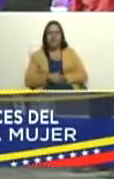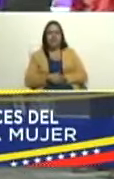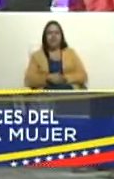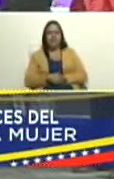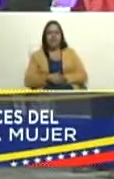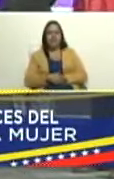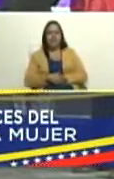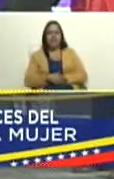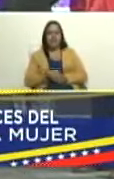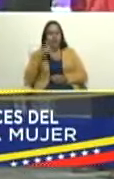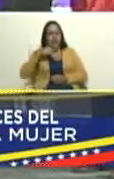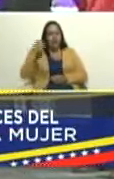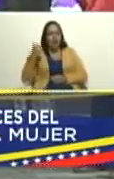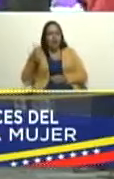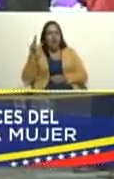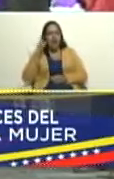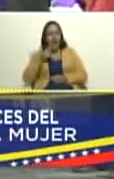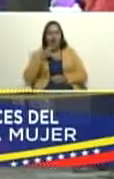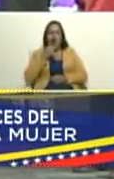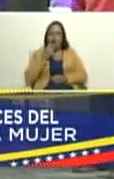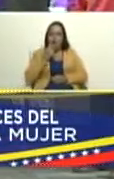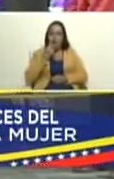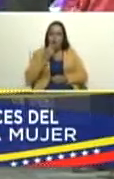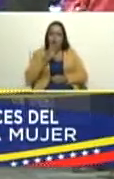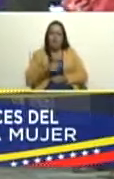Un galán, lo silbaron y todo, ¿vale?